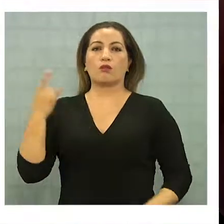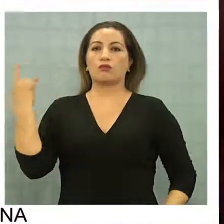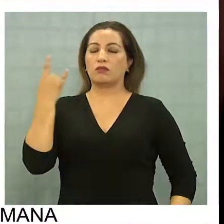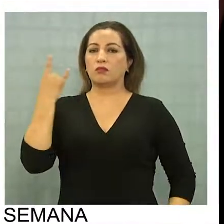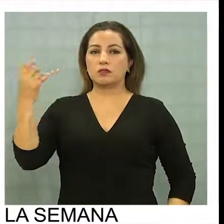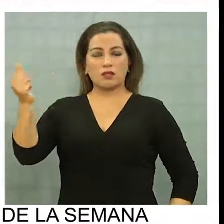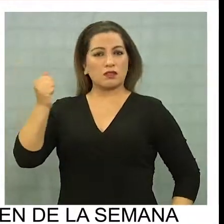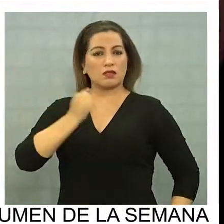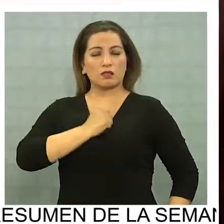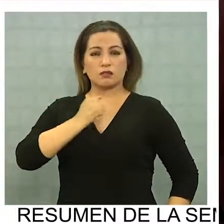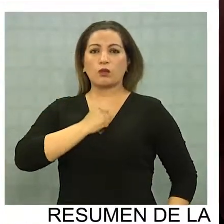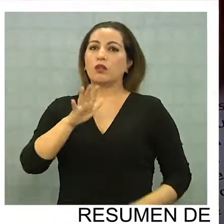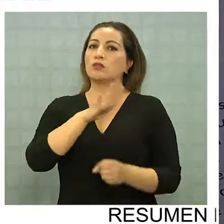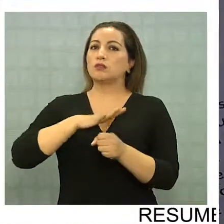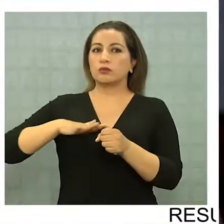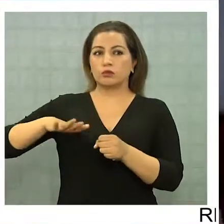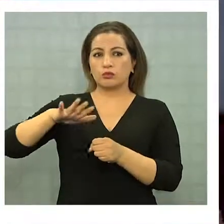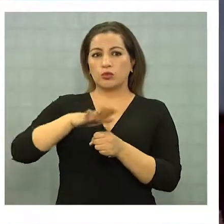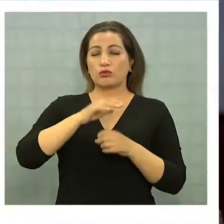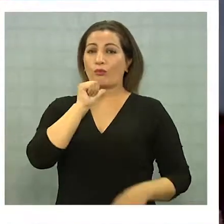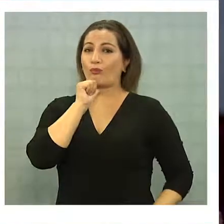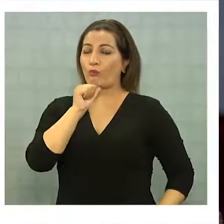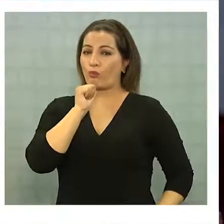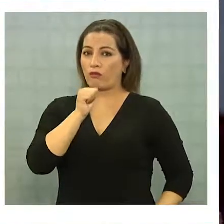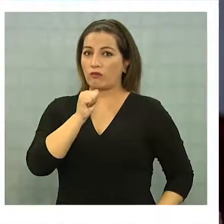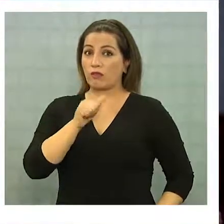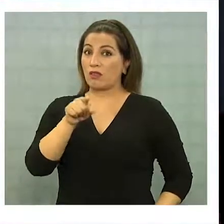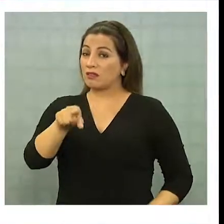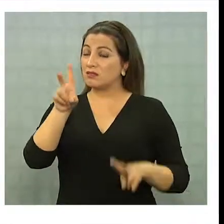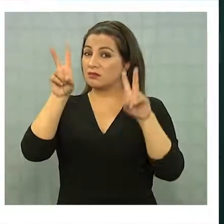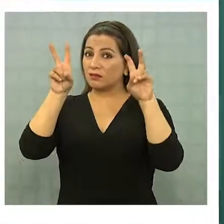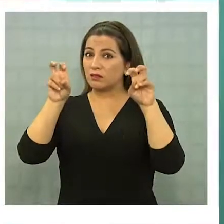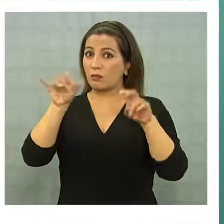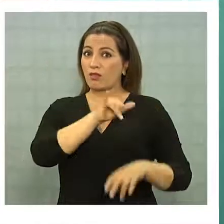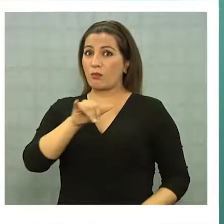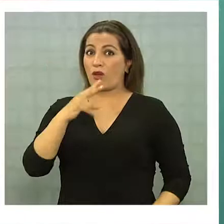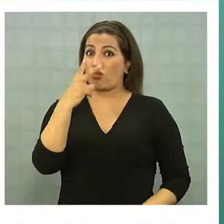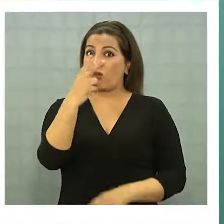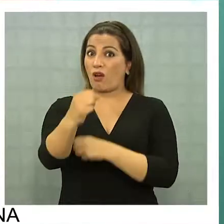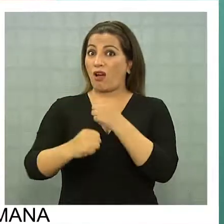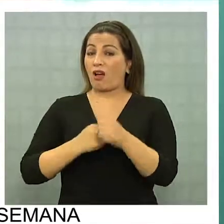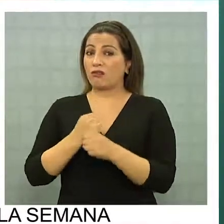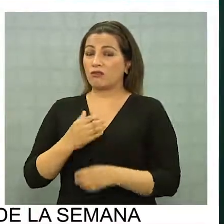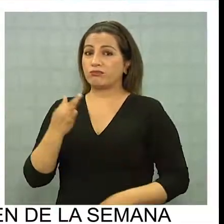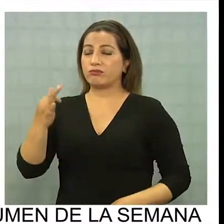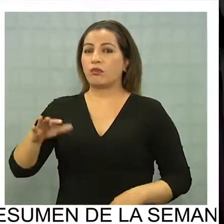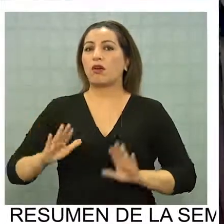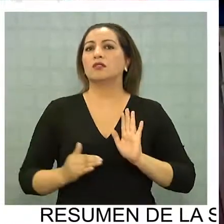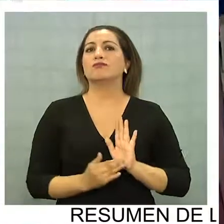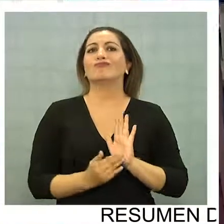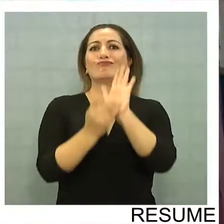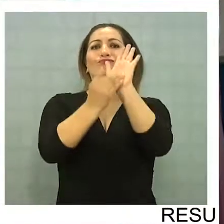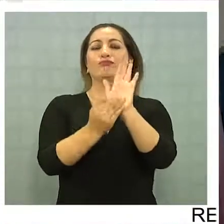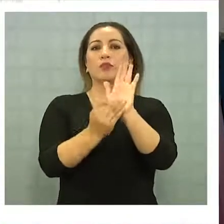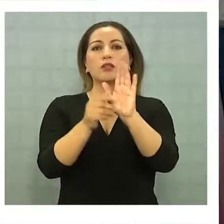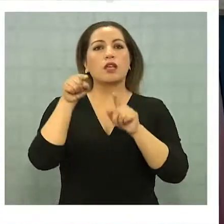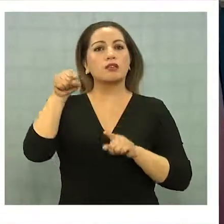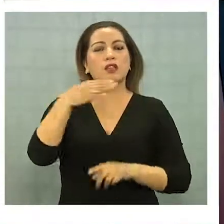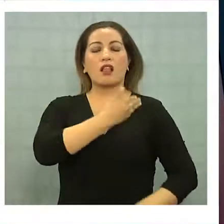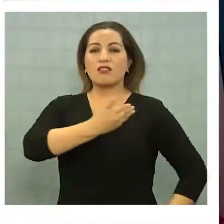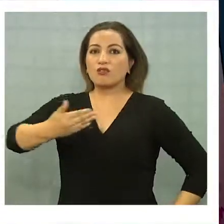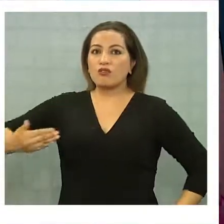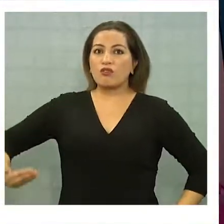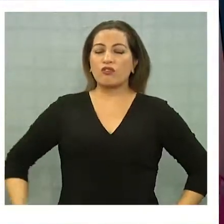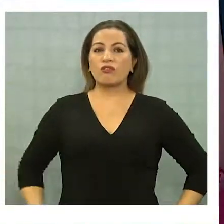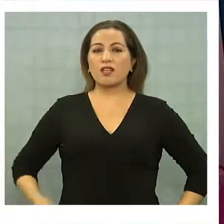Universidad Católica por su situación precaria, un tema que después de dos años sale a la luz pública y que